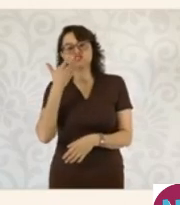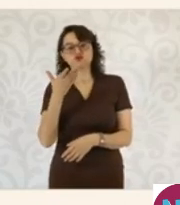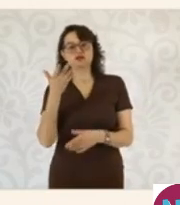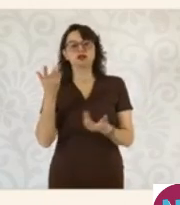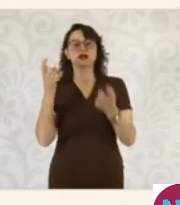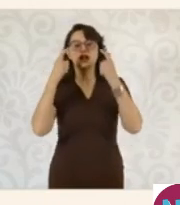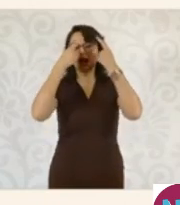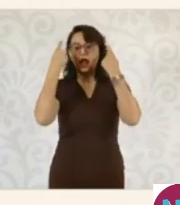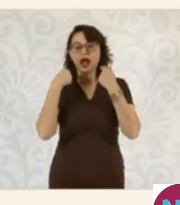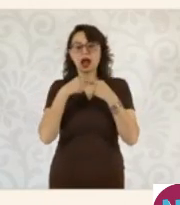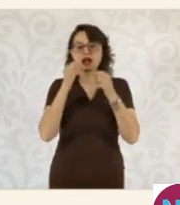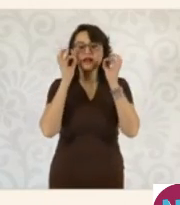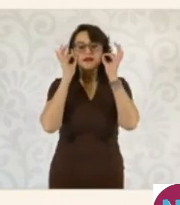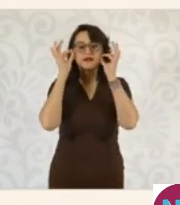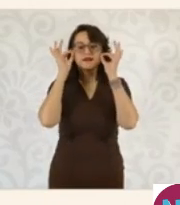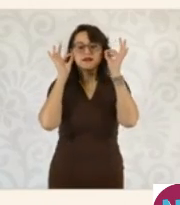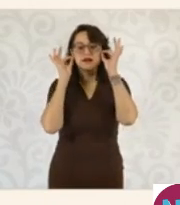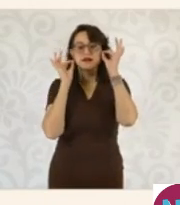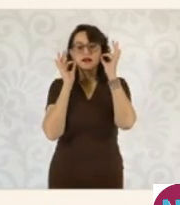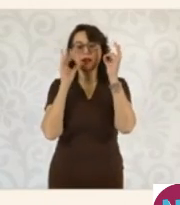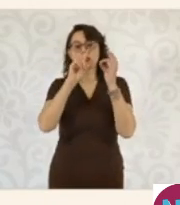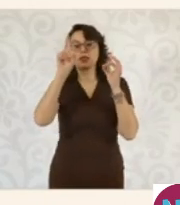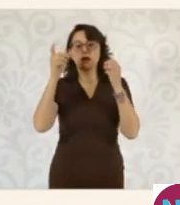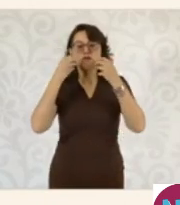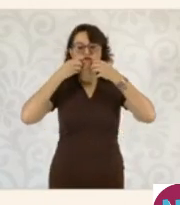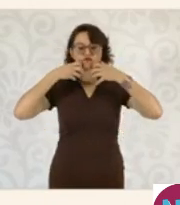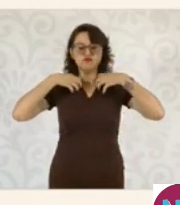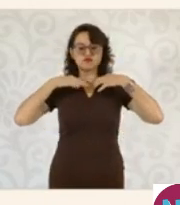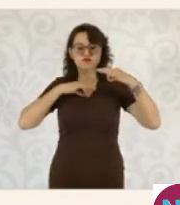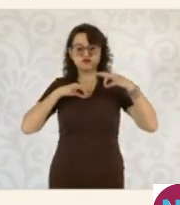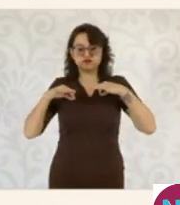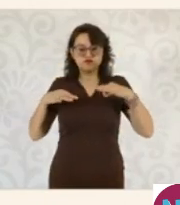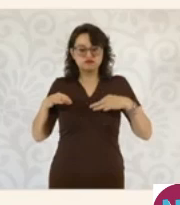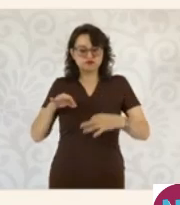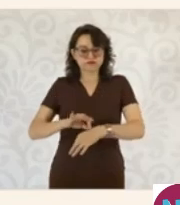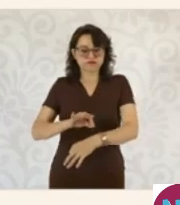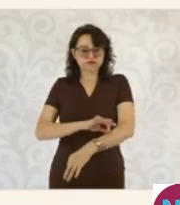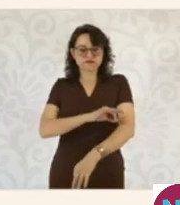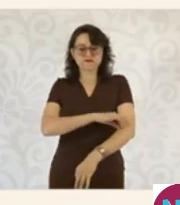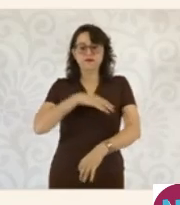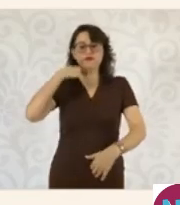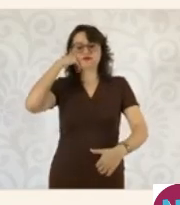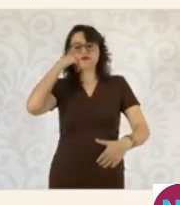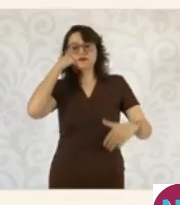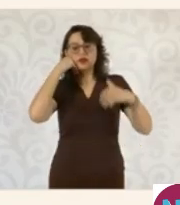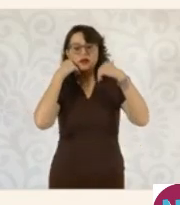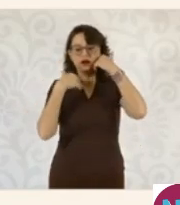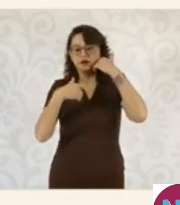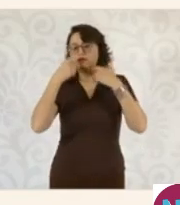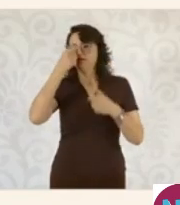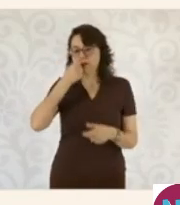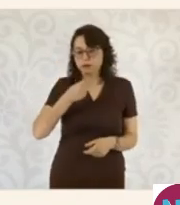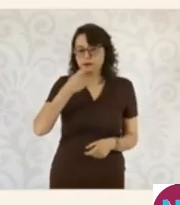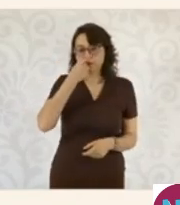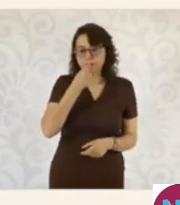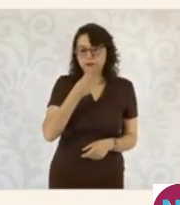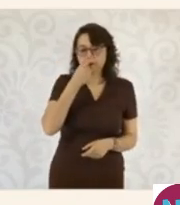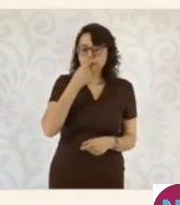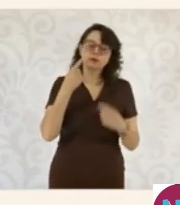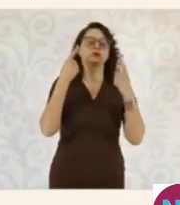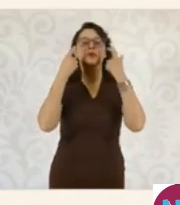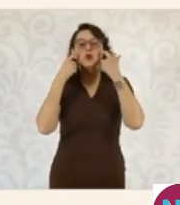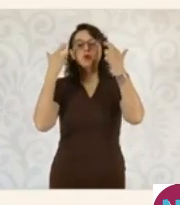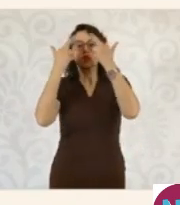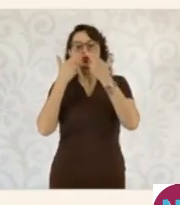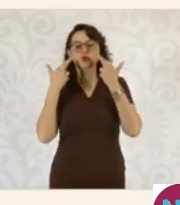ronchas en la cara que luego se extienden al cuerpo. Puede estar acompañado de fiebre, congestión nasal, ojos